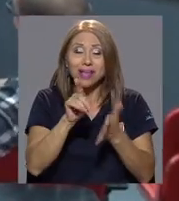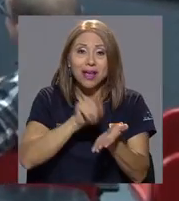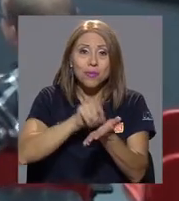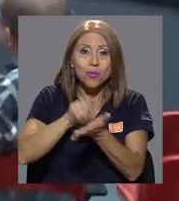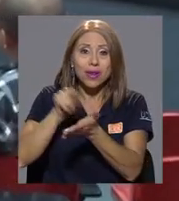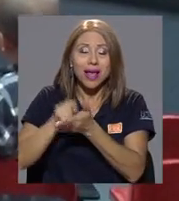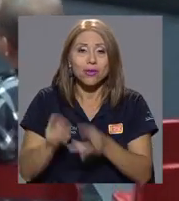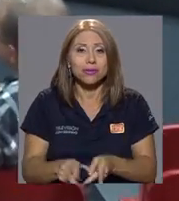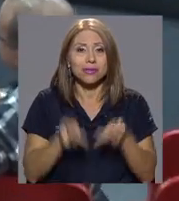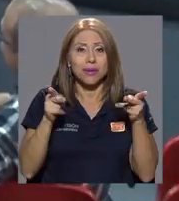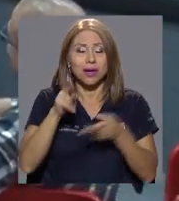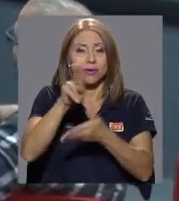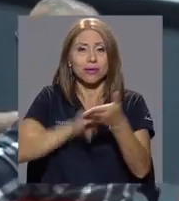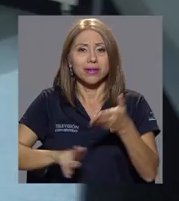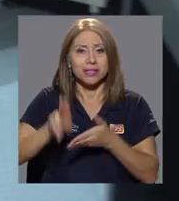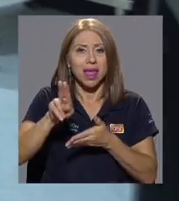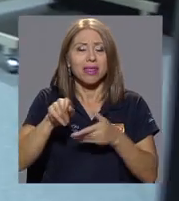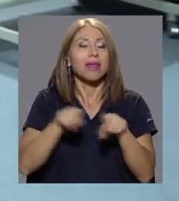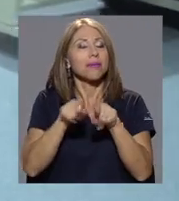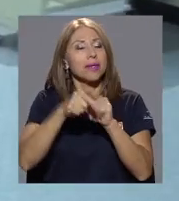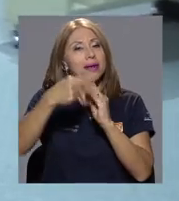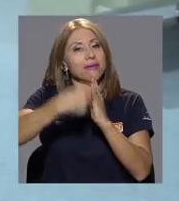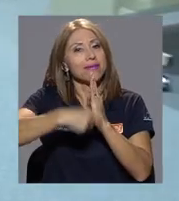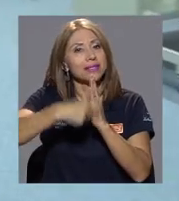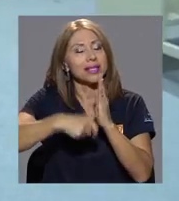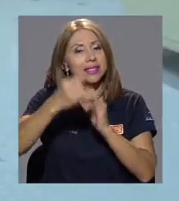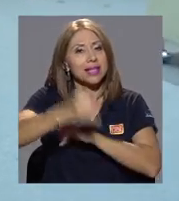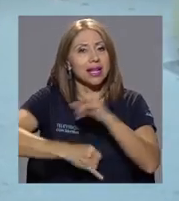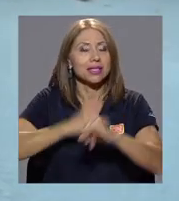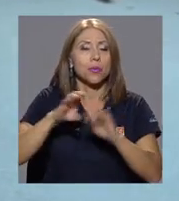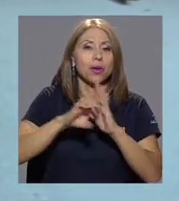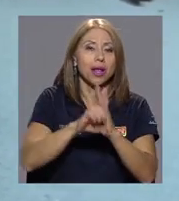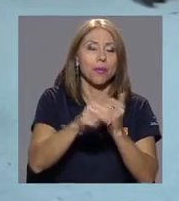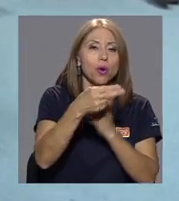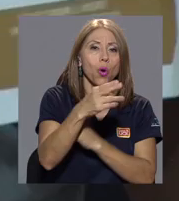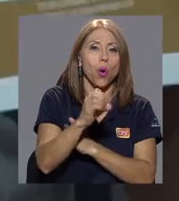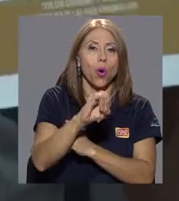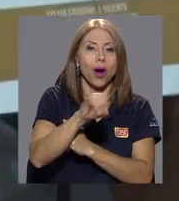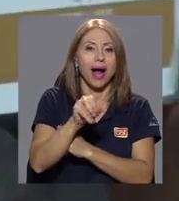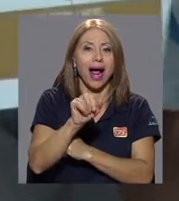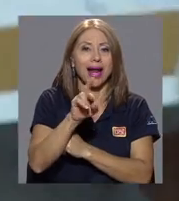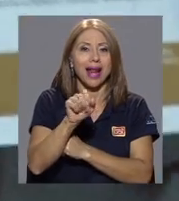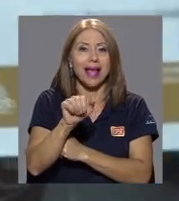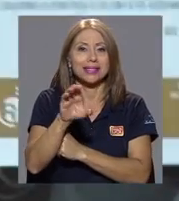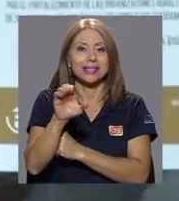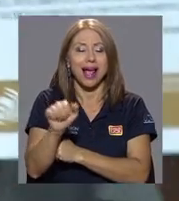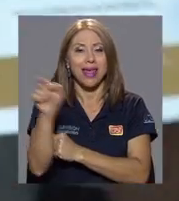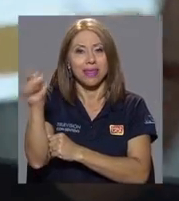publicados en el Semanario Universidad y revistas internacionales como La Hojarasca de México.